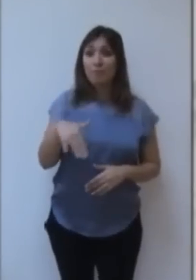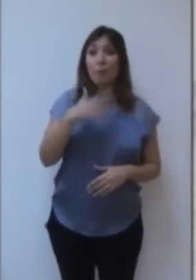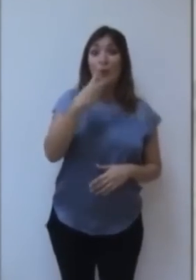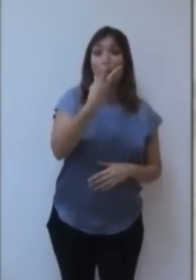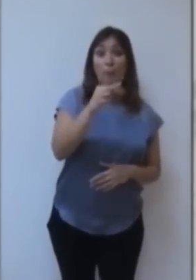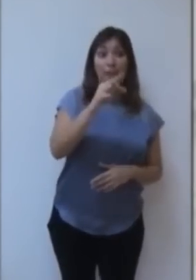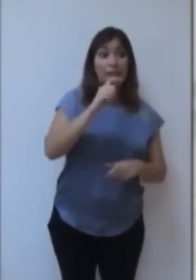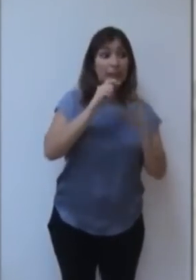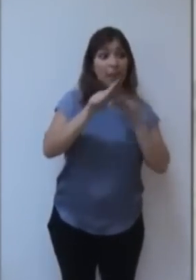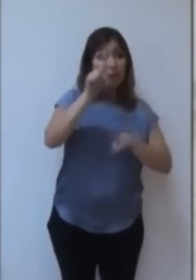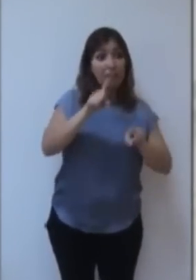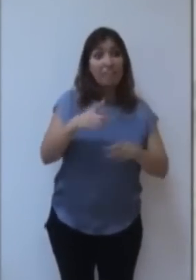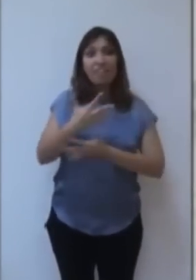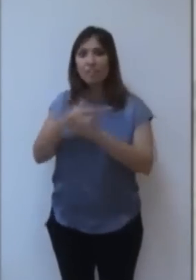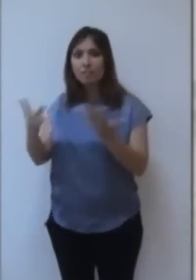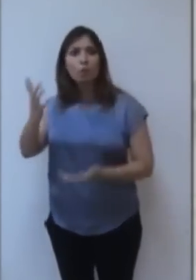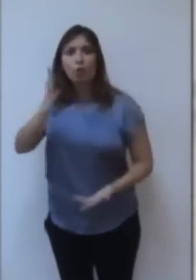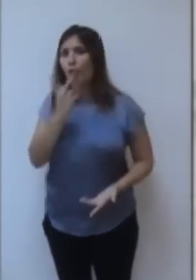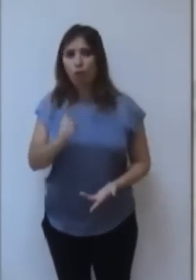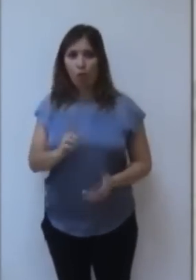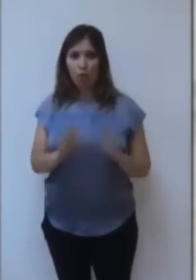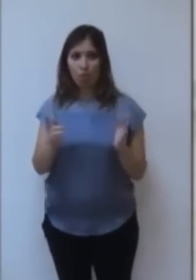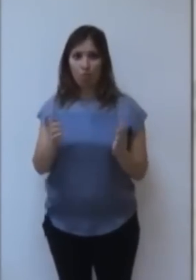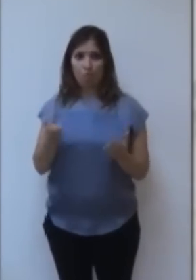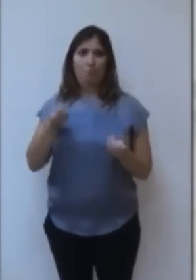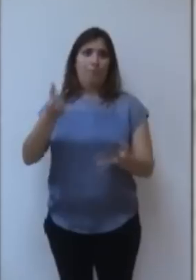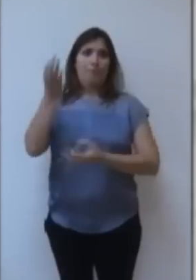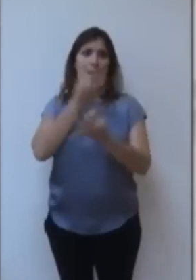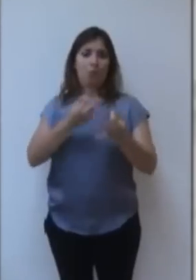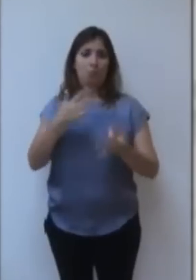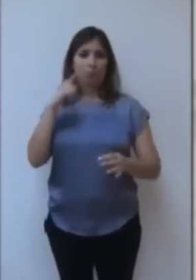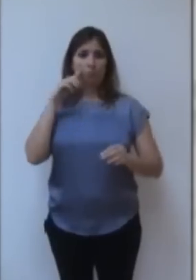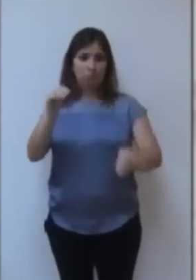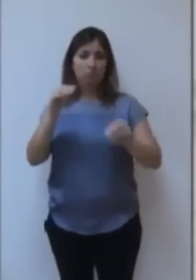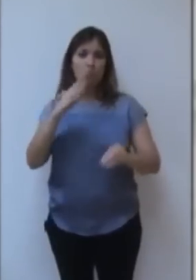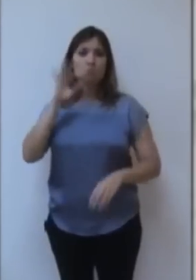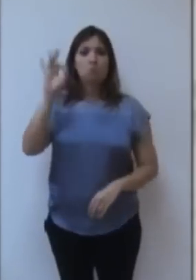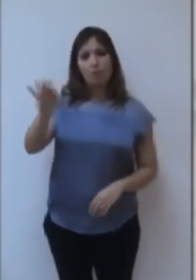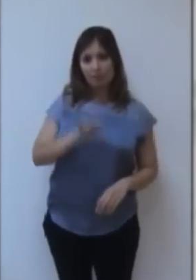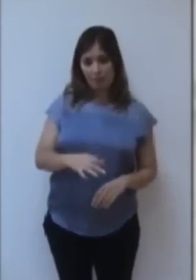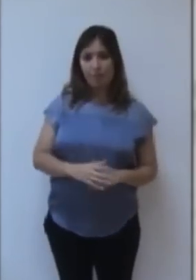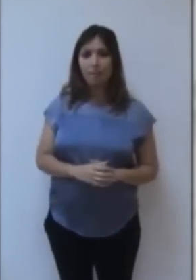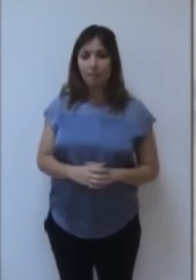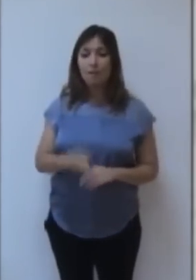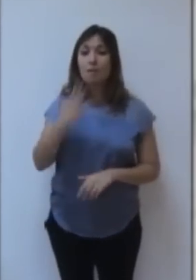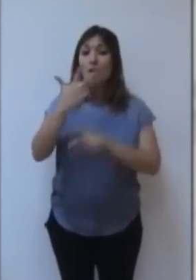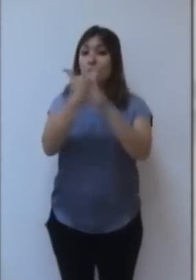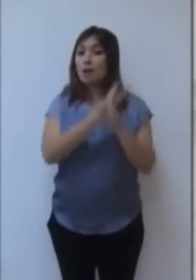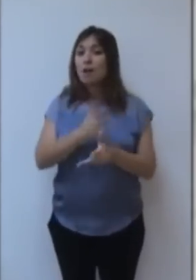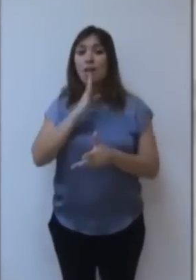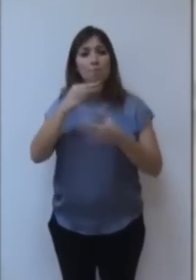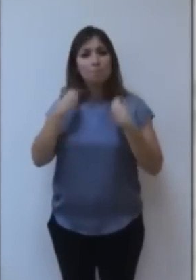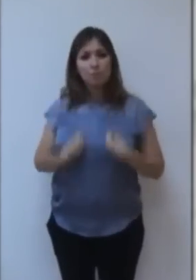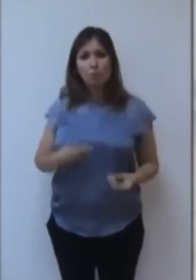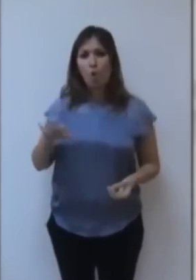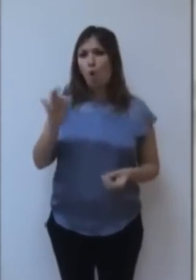16. O sea, es un poco para que veamos los porcentajes, ¿no? En videocomunicación lo mismo, ¿no?